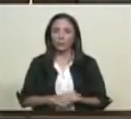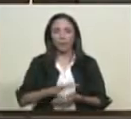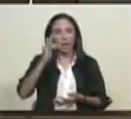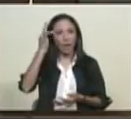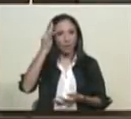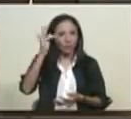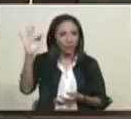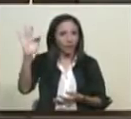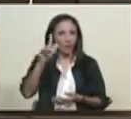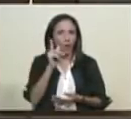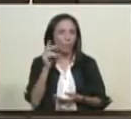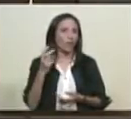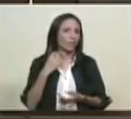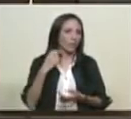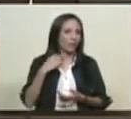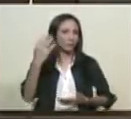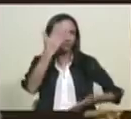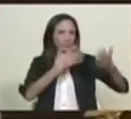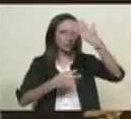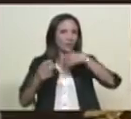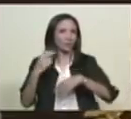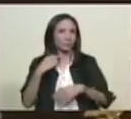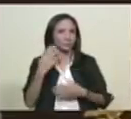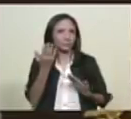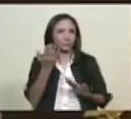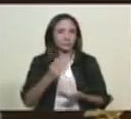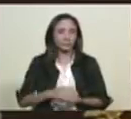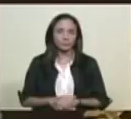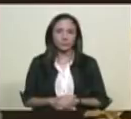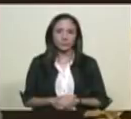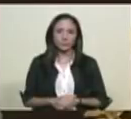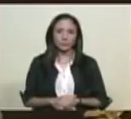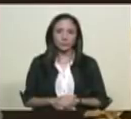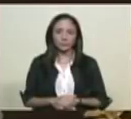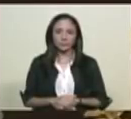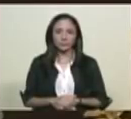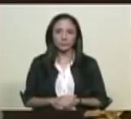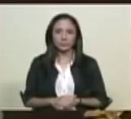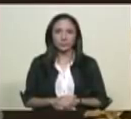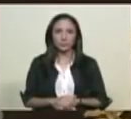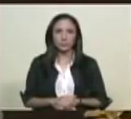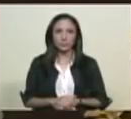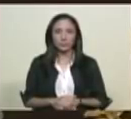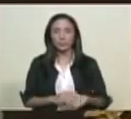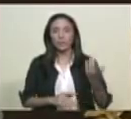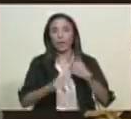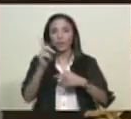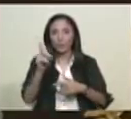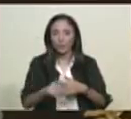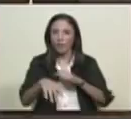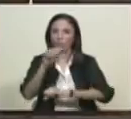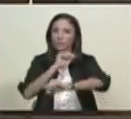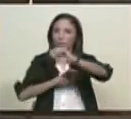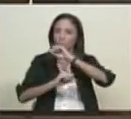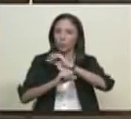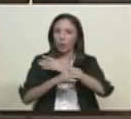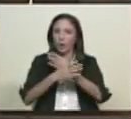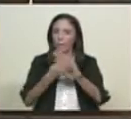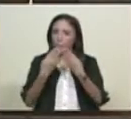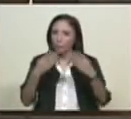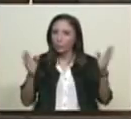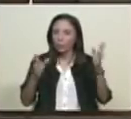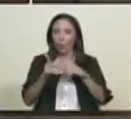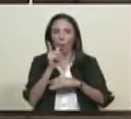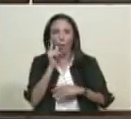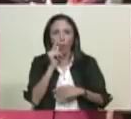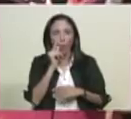general, Contralor General de la República, Defensor del Pueblo, Defensora Pública, rectoras del Poder Electoral,